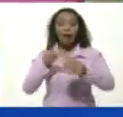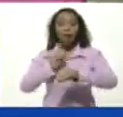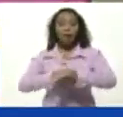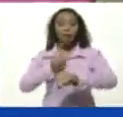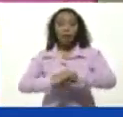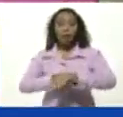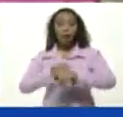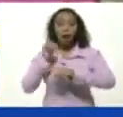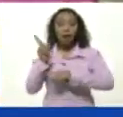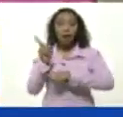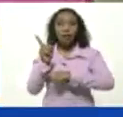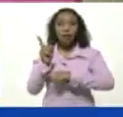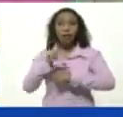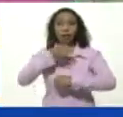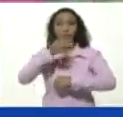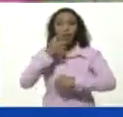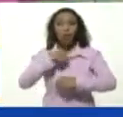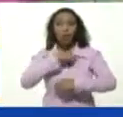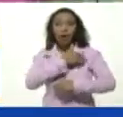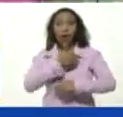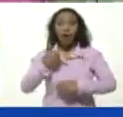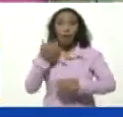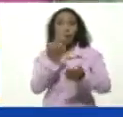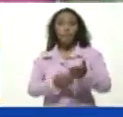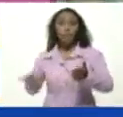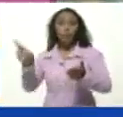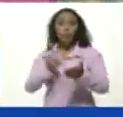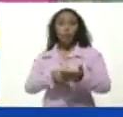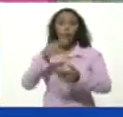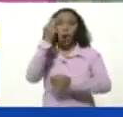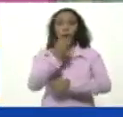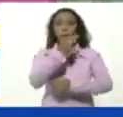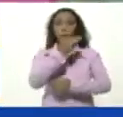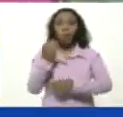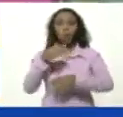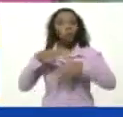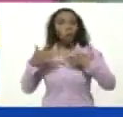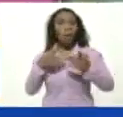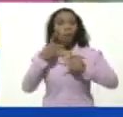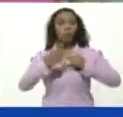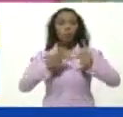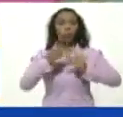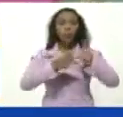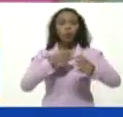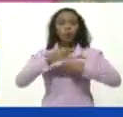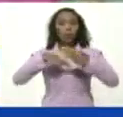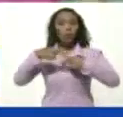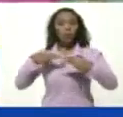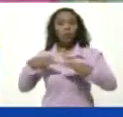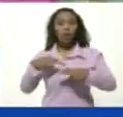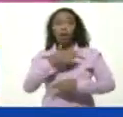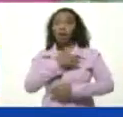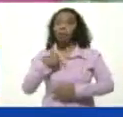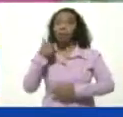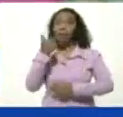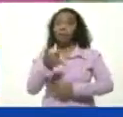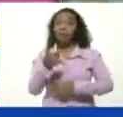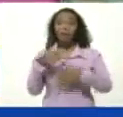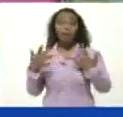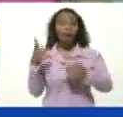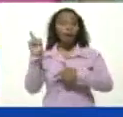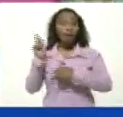eso en esta tarde nosotros queremos reafirmar nuestro compromiso con el proceso revolucionario y decirle que